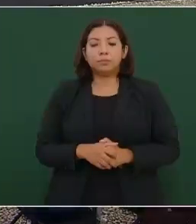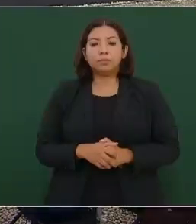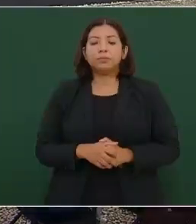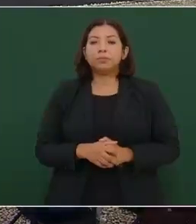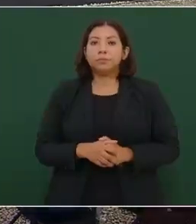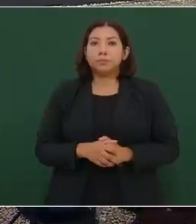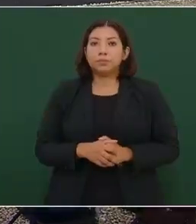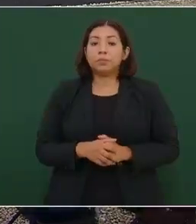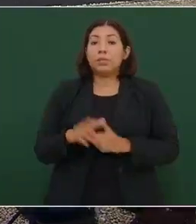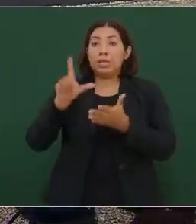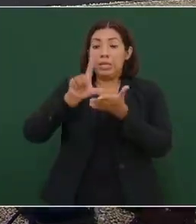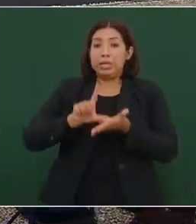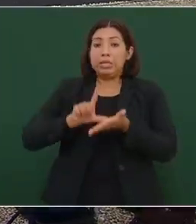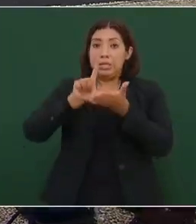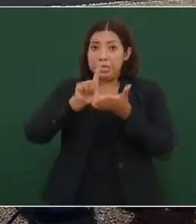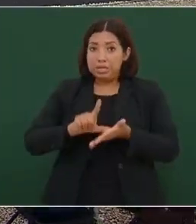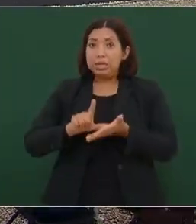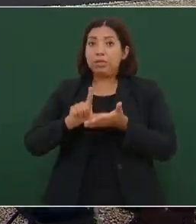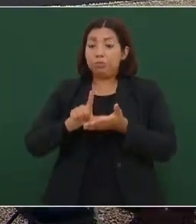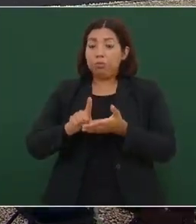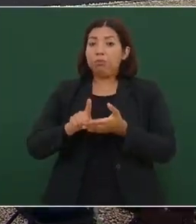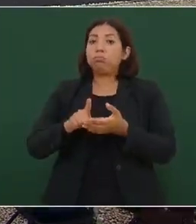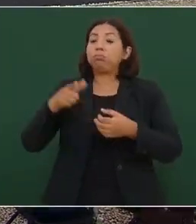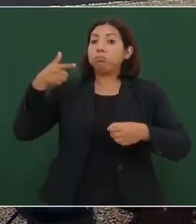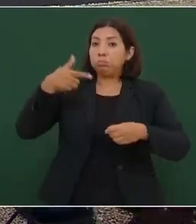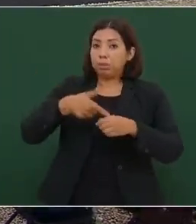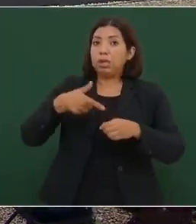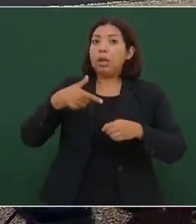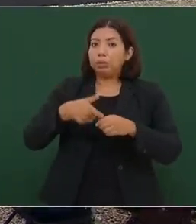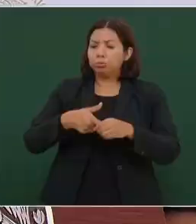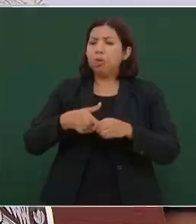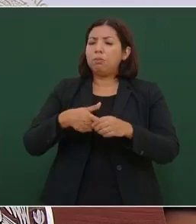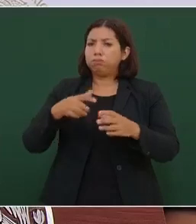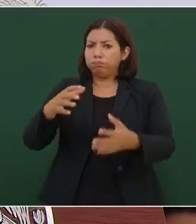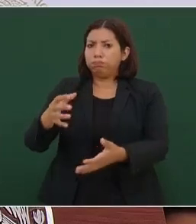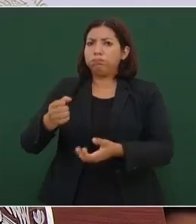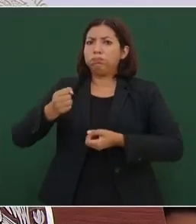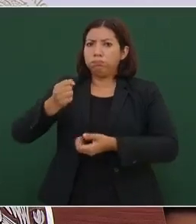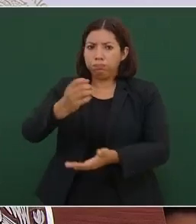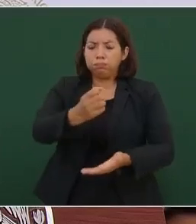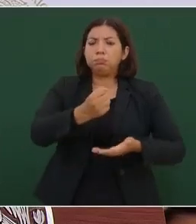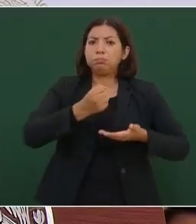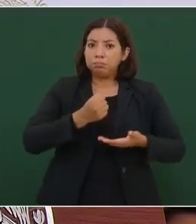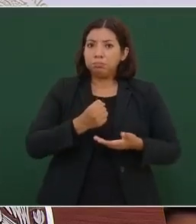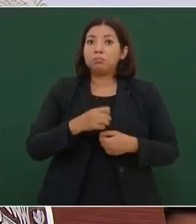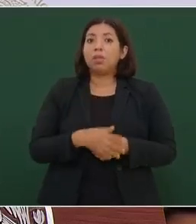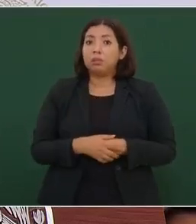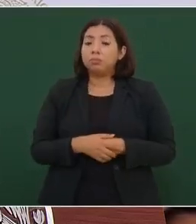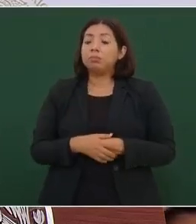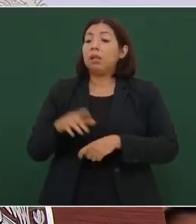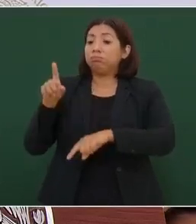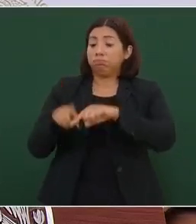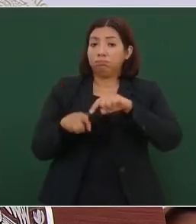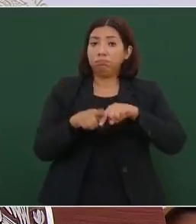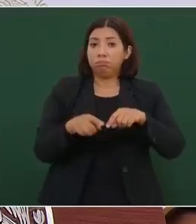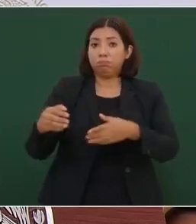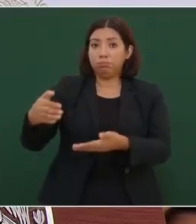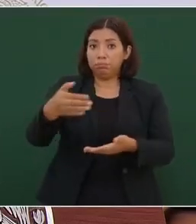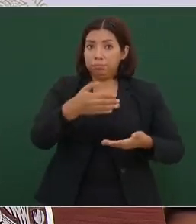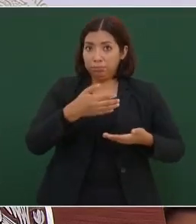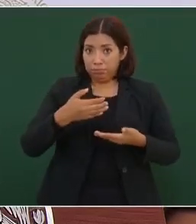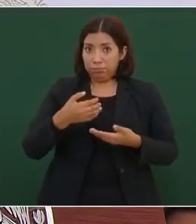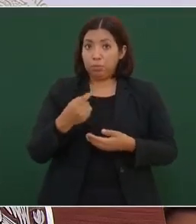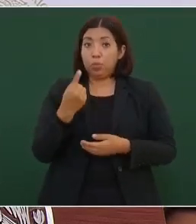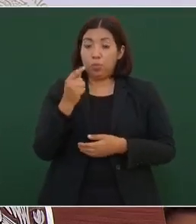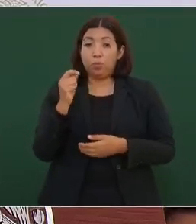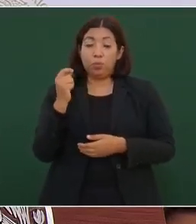339.500 litros de combustible recuperados, 2.9 millones de pesos asegurados a la delincuencia, así como 1.5